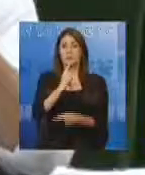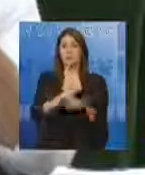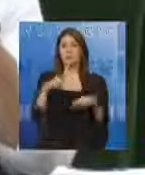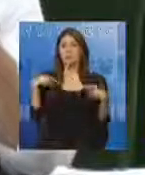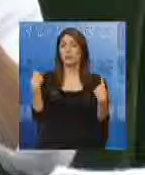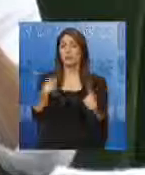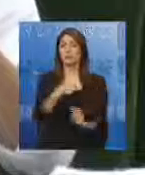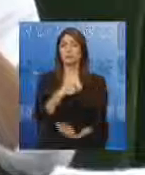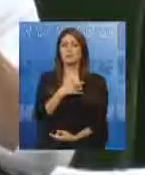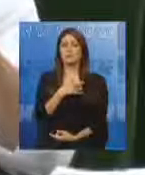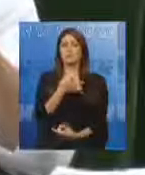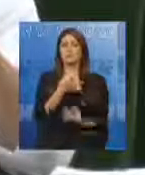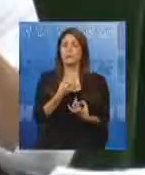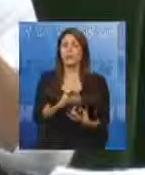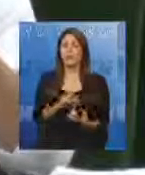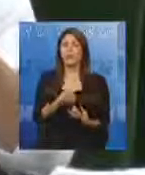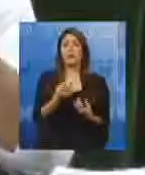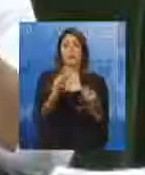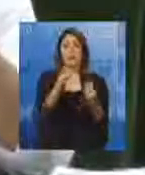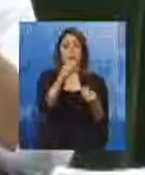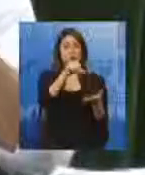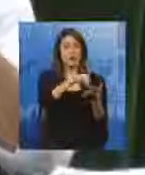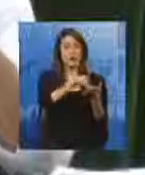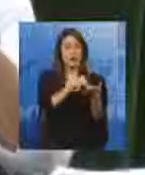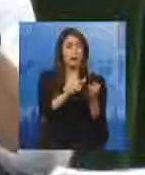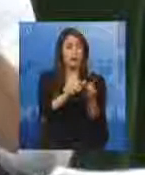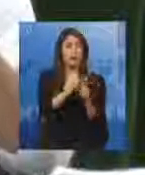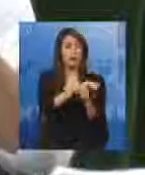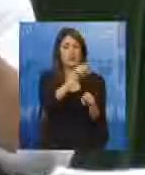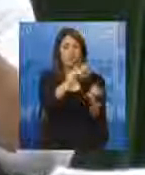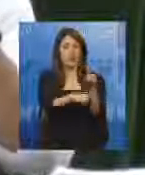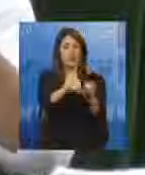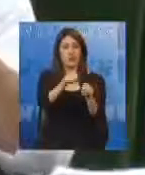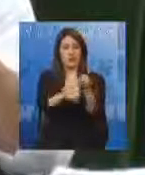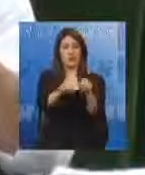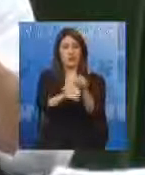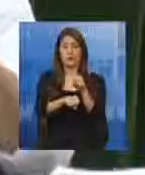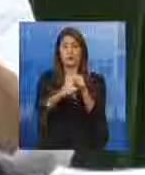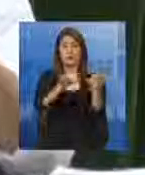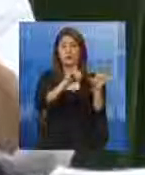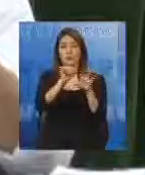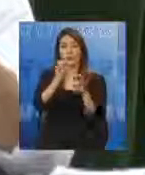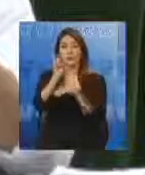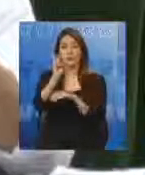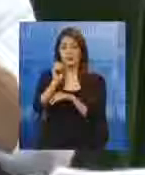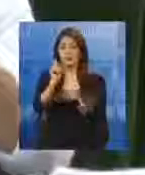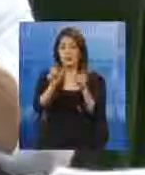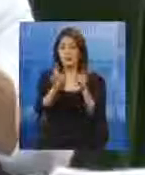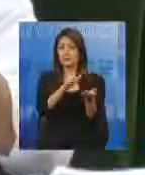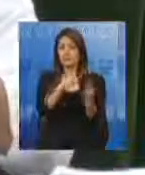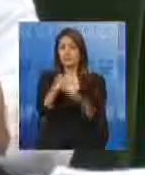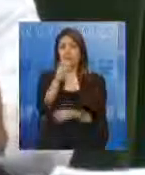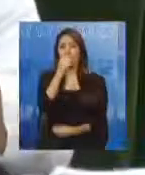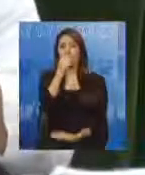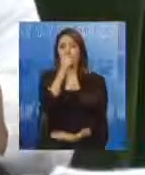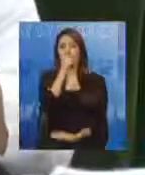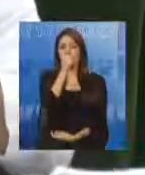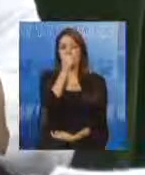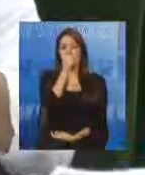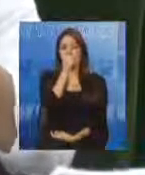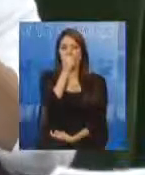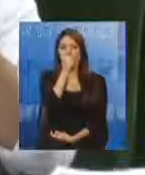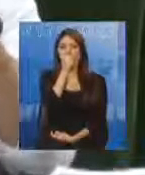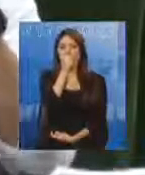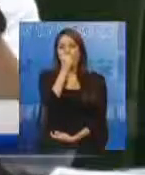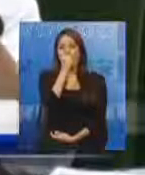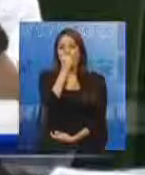doloroso. Tenemos ciudades enteras destrozadas. Tenemos 660 fallecidos, prácticamente todos en Manabí.